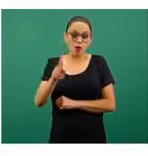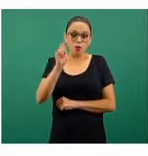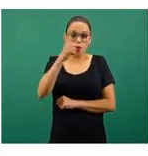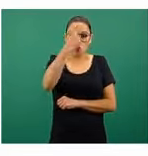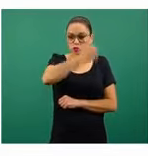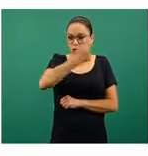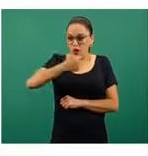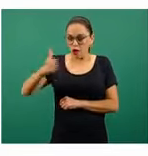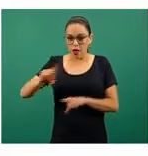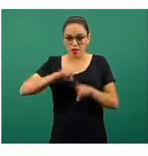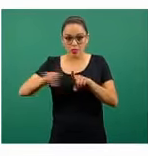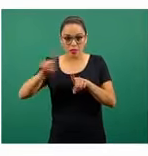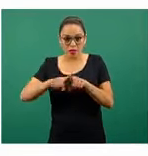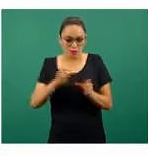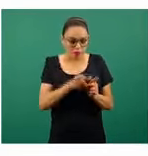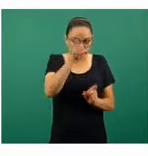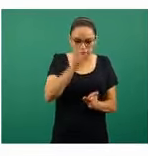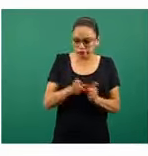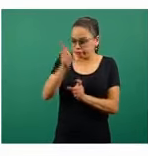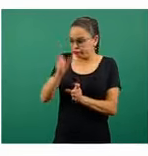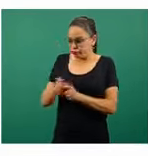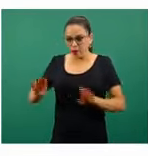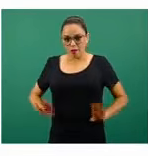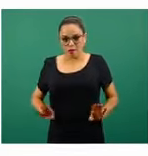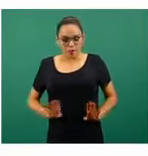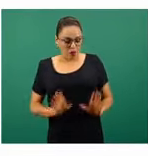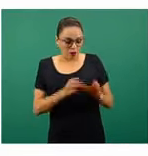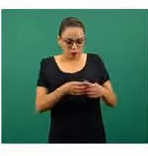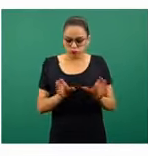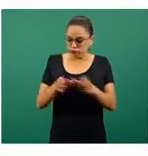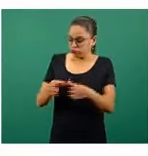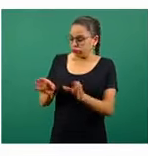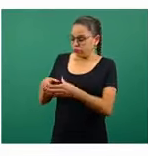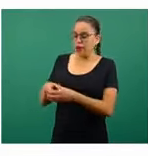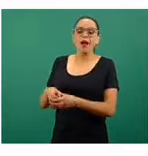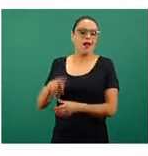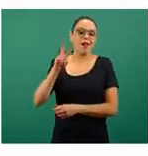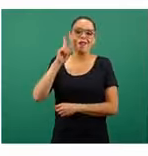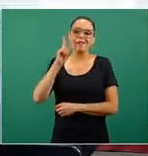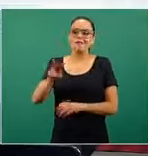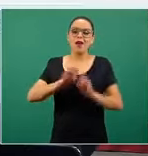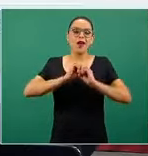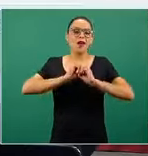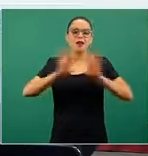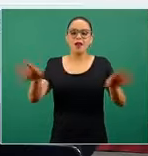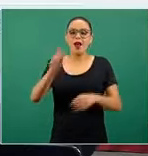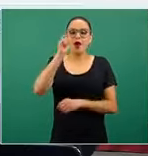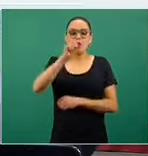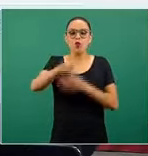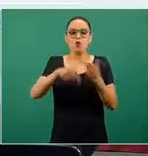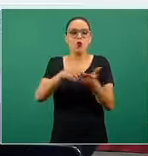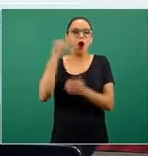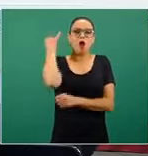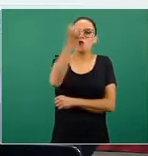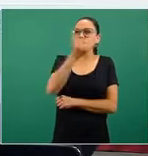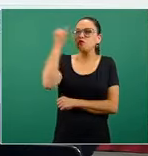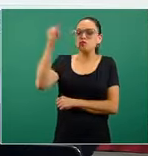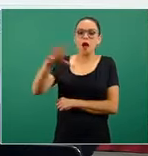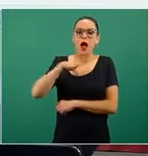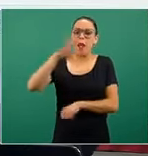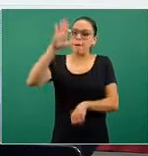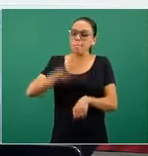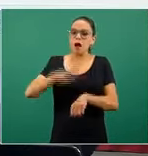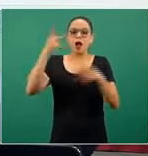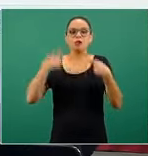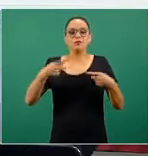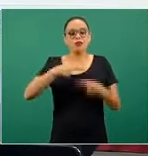uno de estos estratos, pues claramente estamos viendo que son las zonas rurales y las zonas conurbadas las que tienen mayor letalidad que